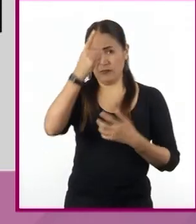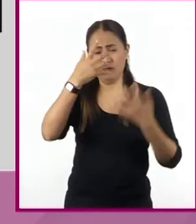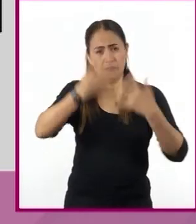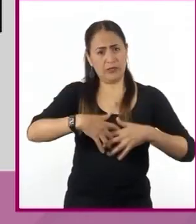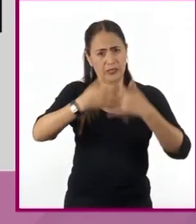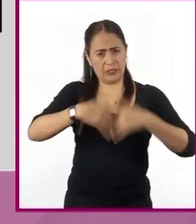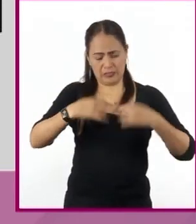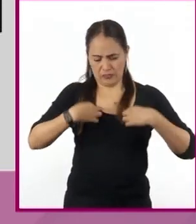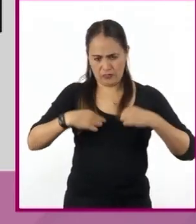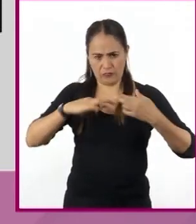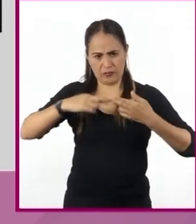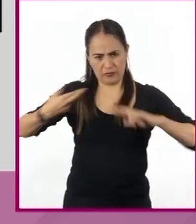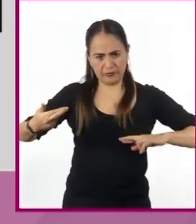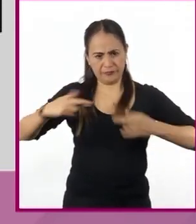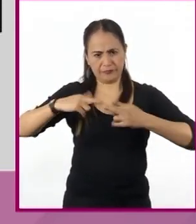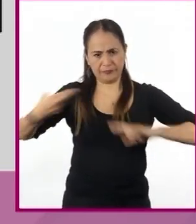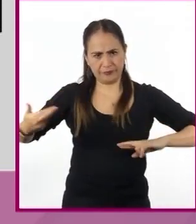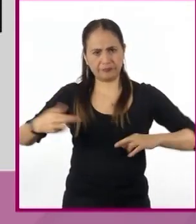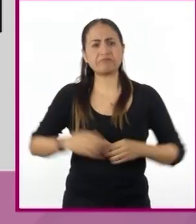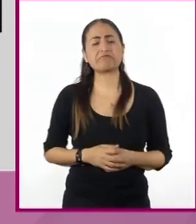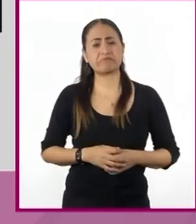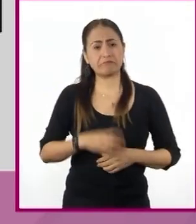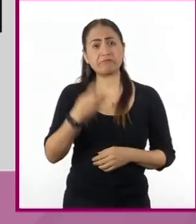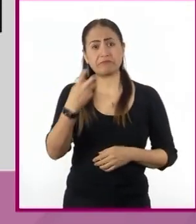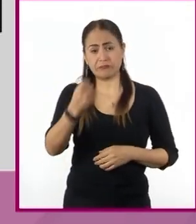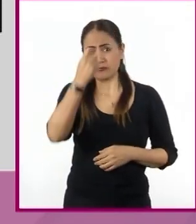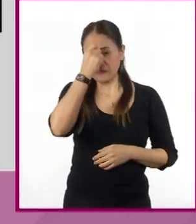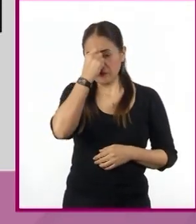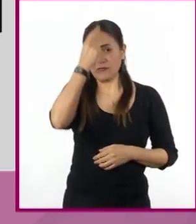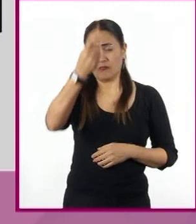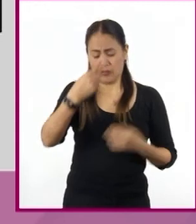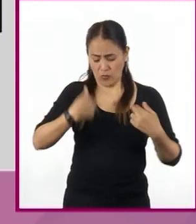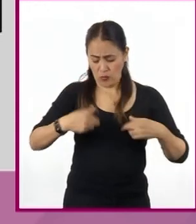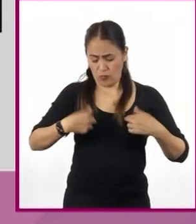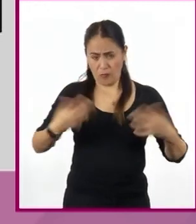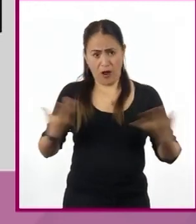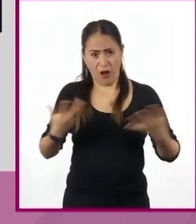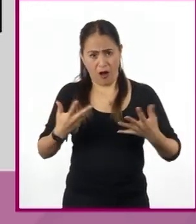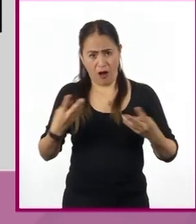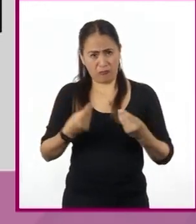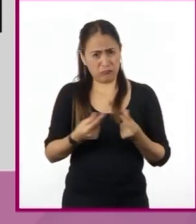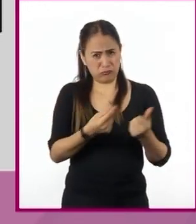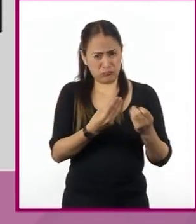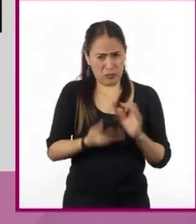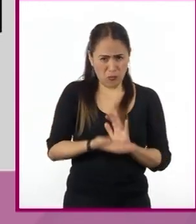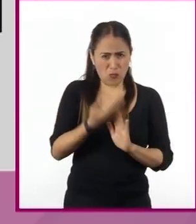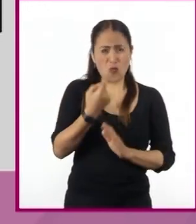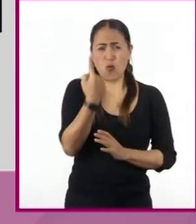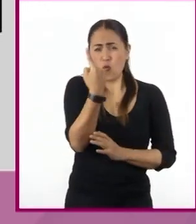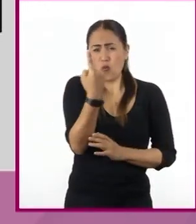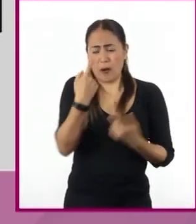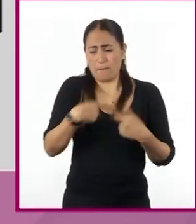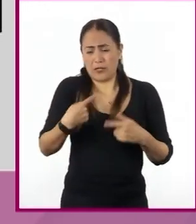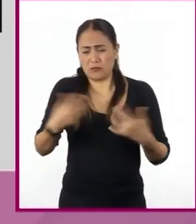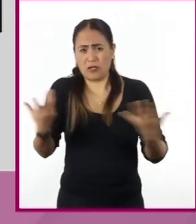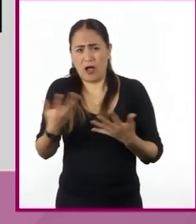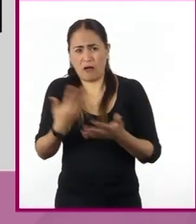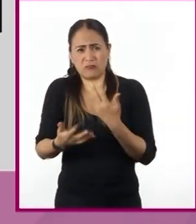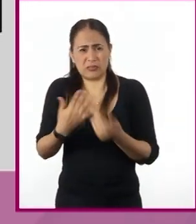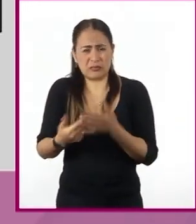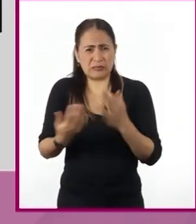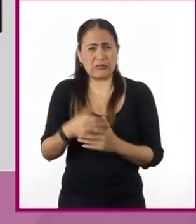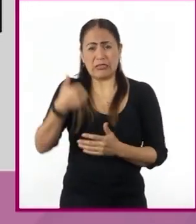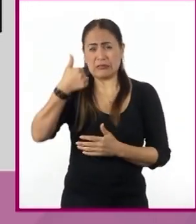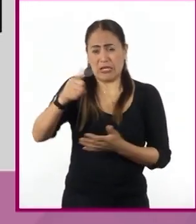1764. Gracias a este invento, la industria textil recibió un gran impulso, pues con ella, un solo obrero podía producir 6